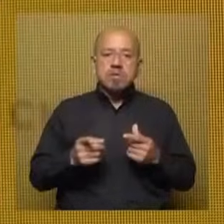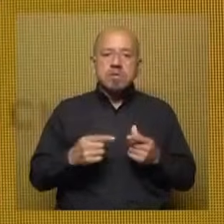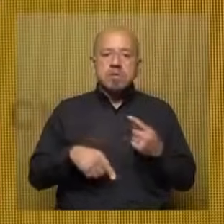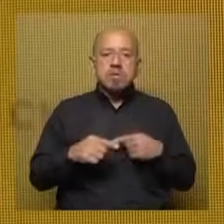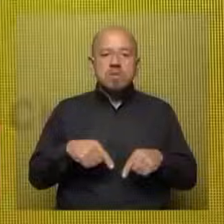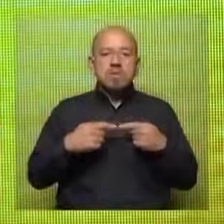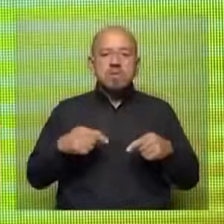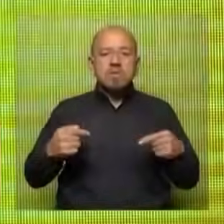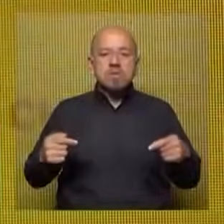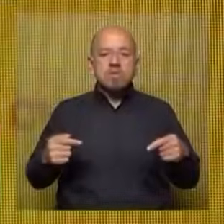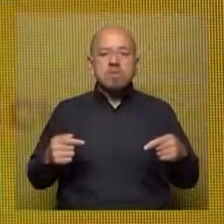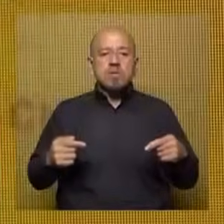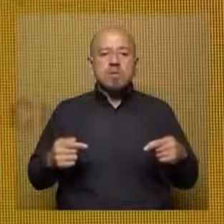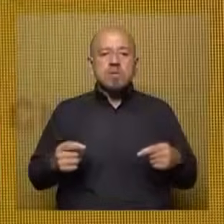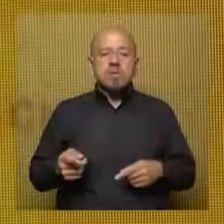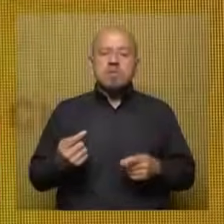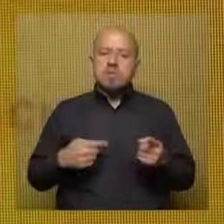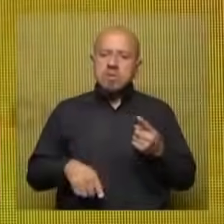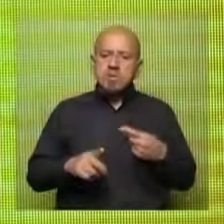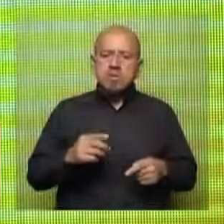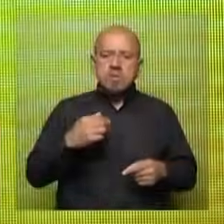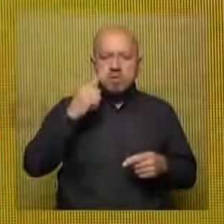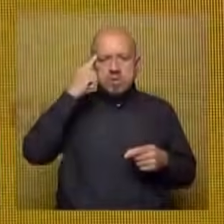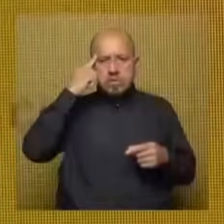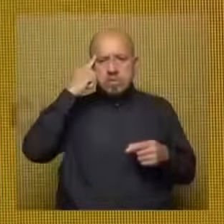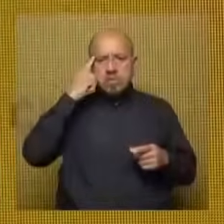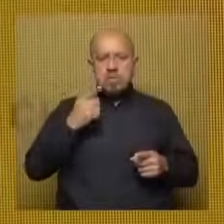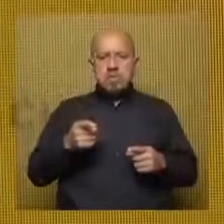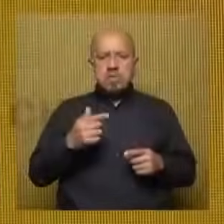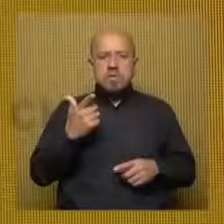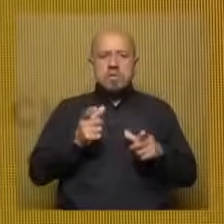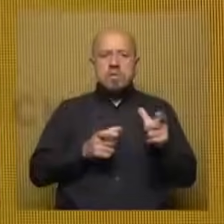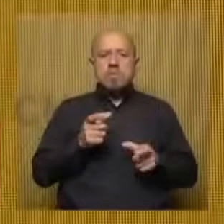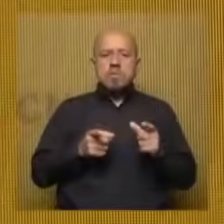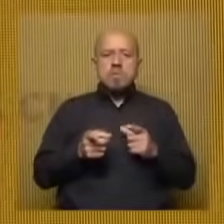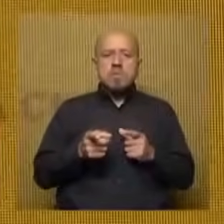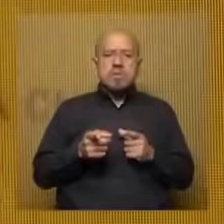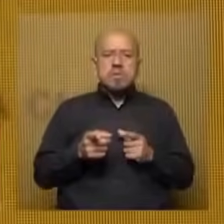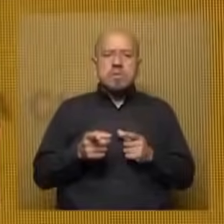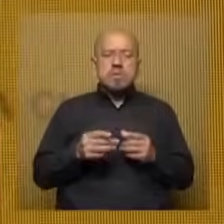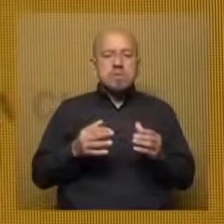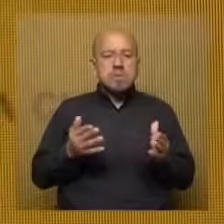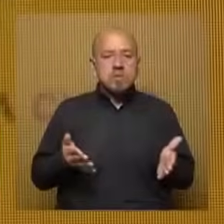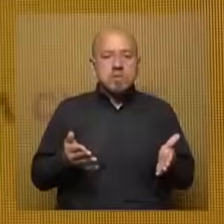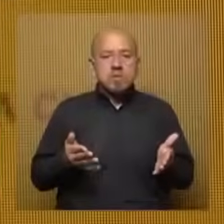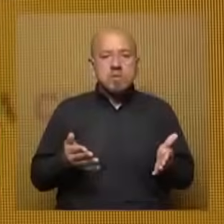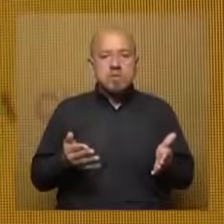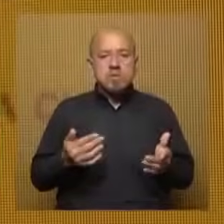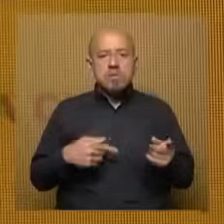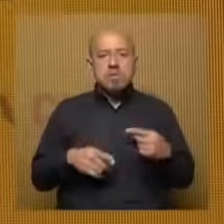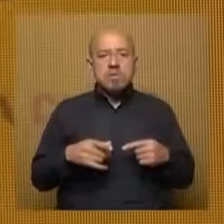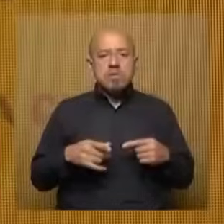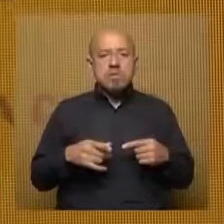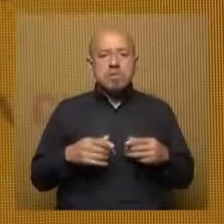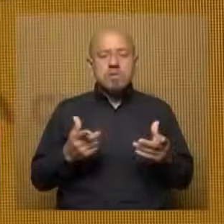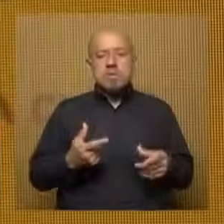cosas terminaron como terminaron. Entonces, uno piensa, y sin juzgar a las personas en particular, ¿no? Que forman parte